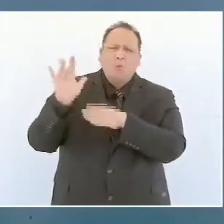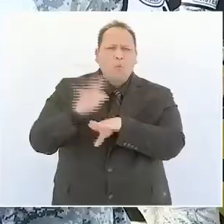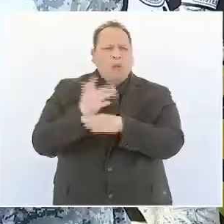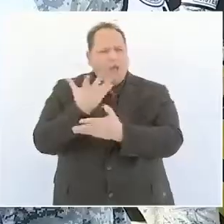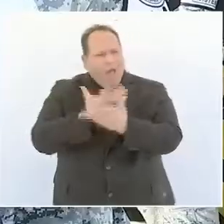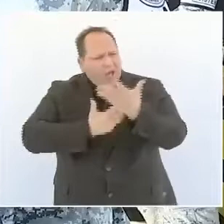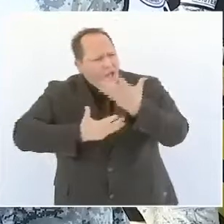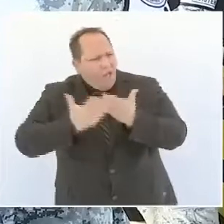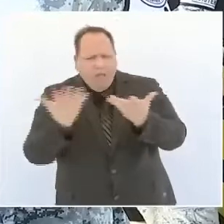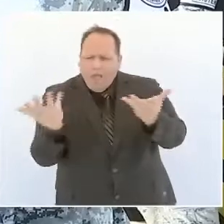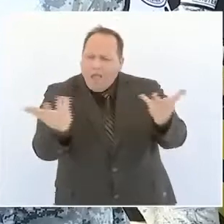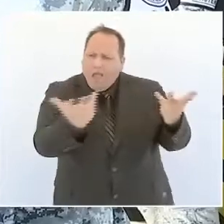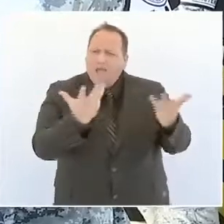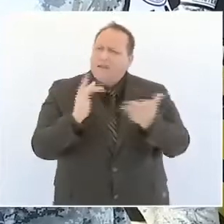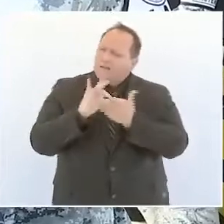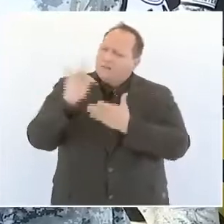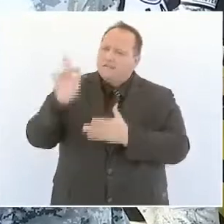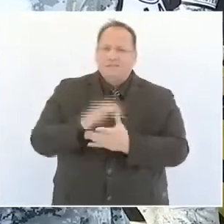hacen.